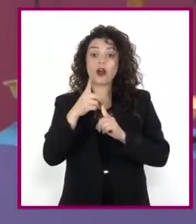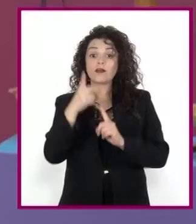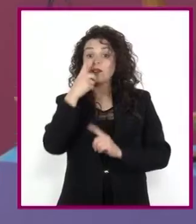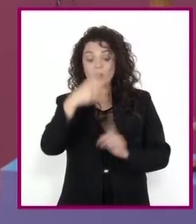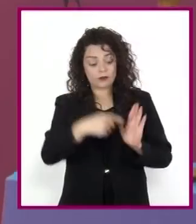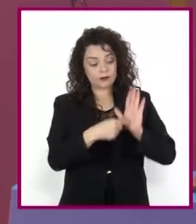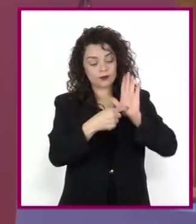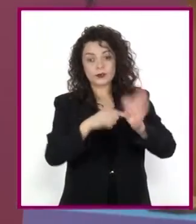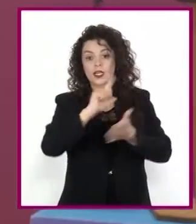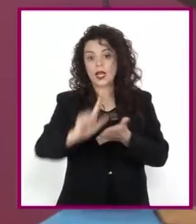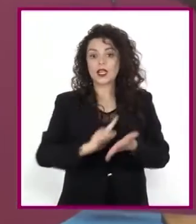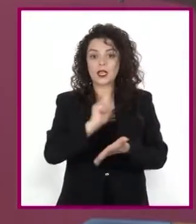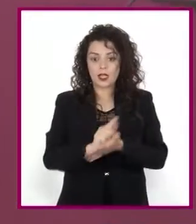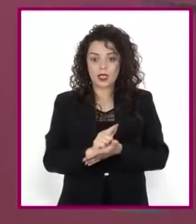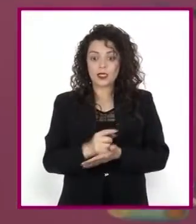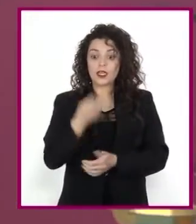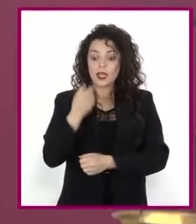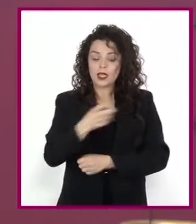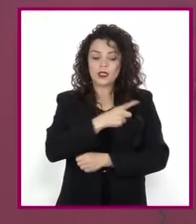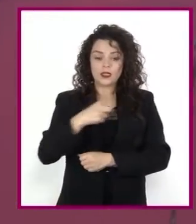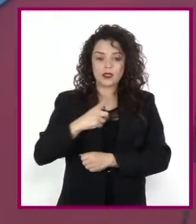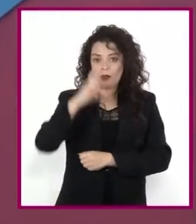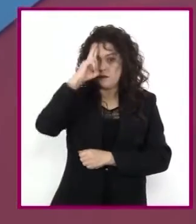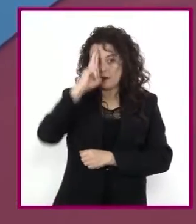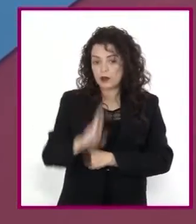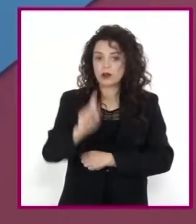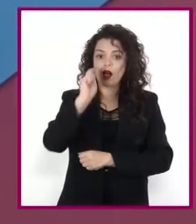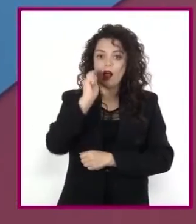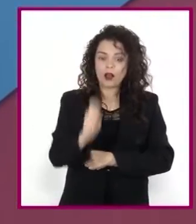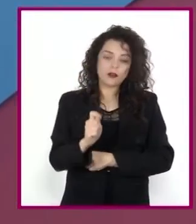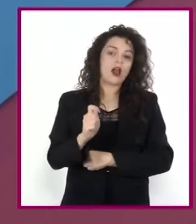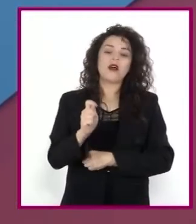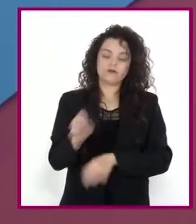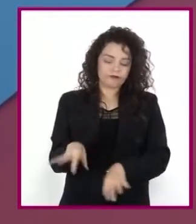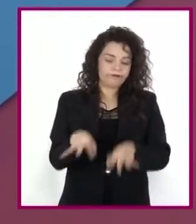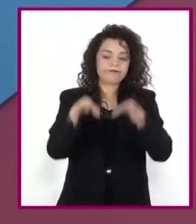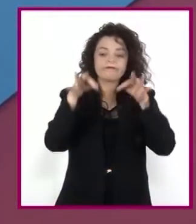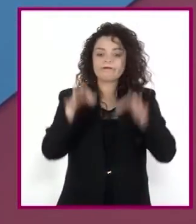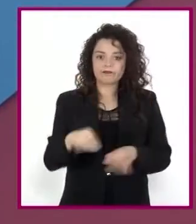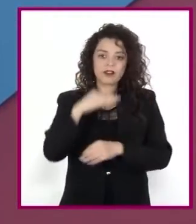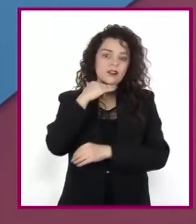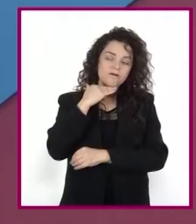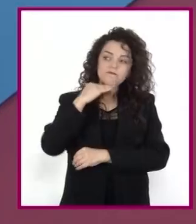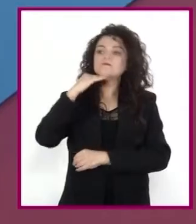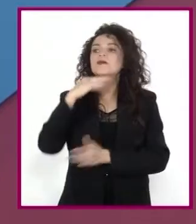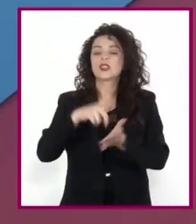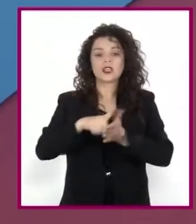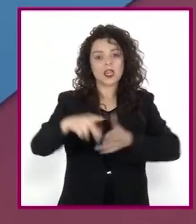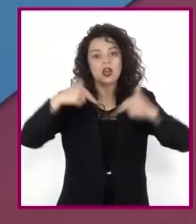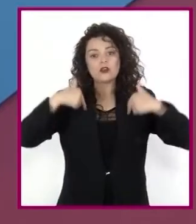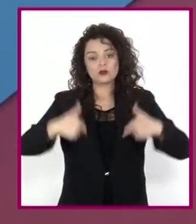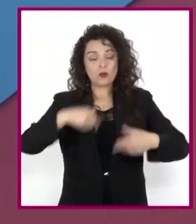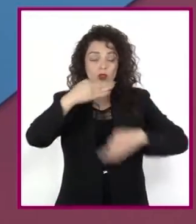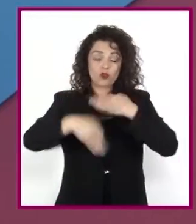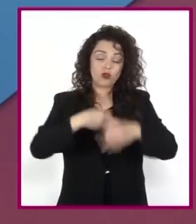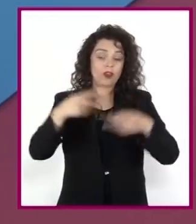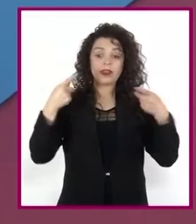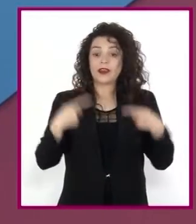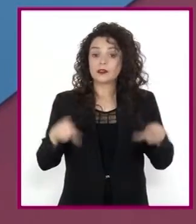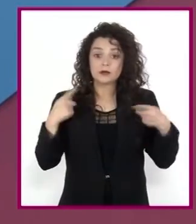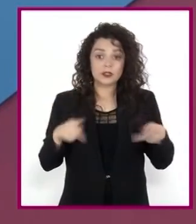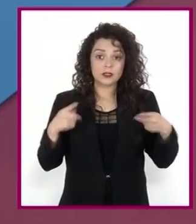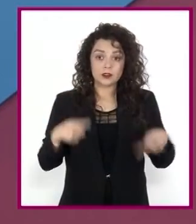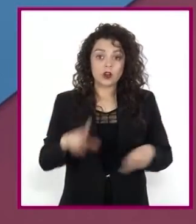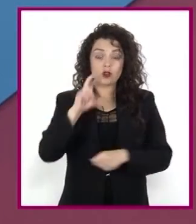cuales, a su vez, deberán respetar la dignidad y los derechos humanos de todas las personas, sean víctimas o